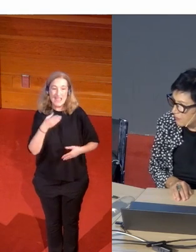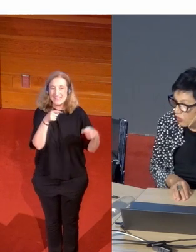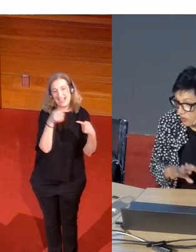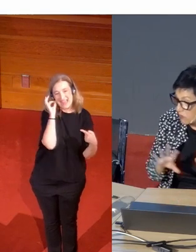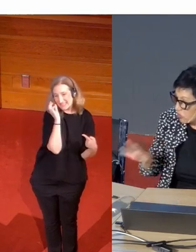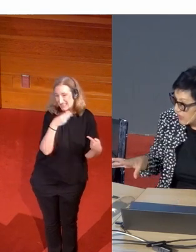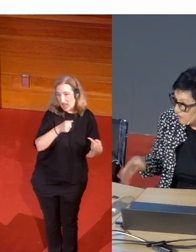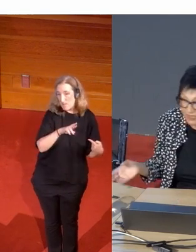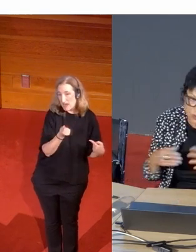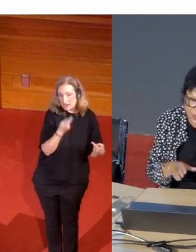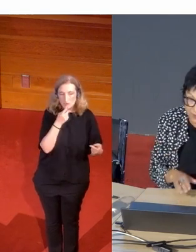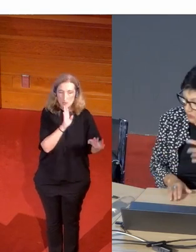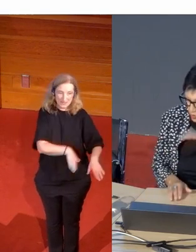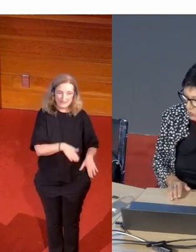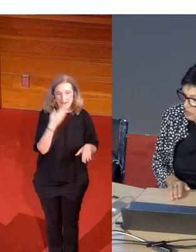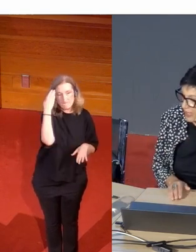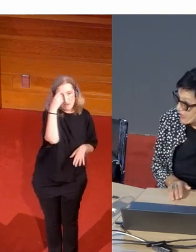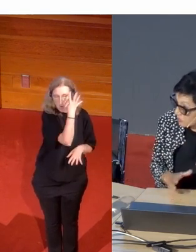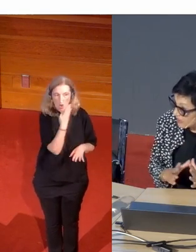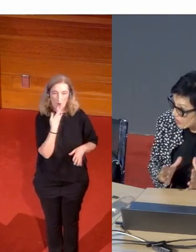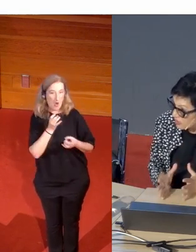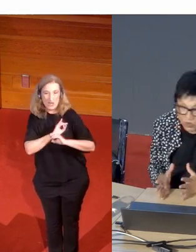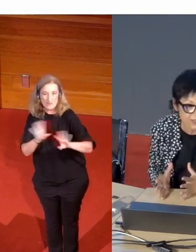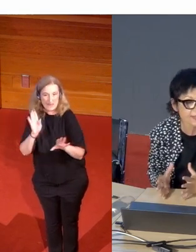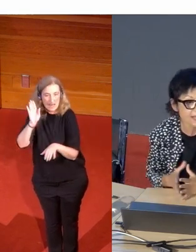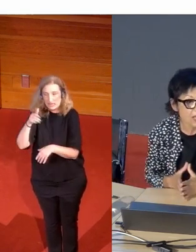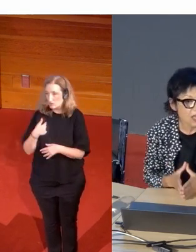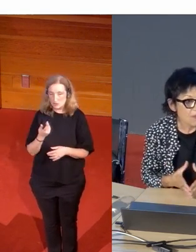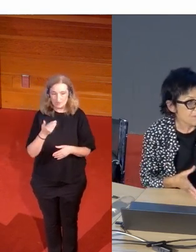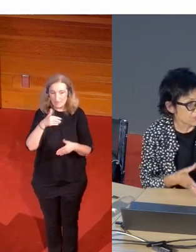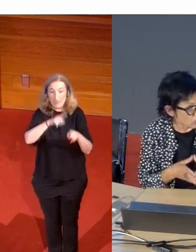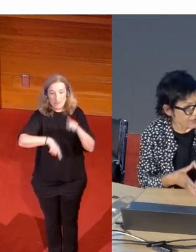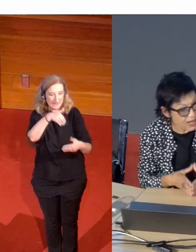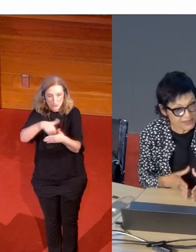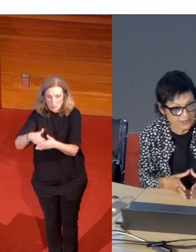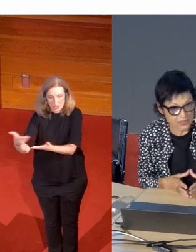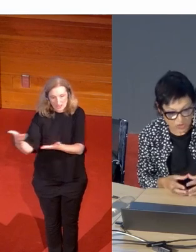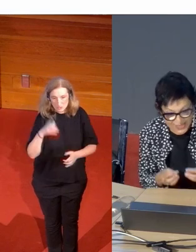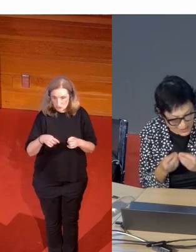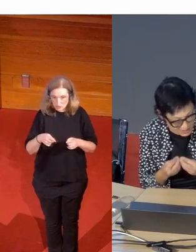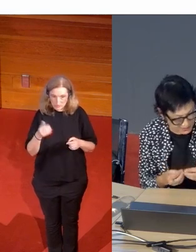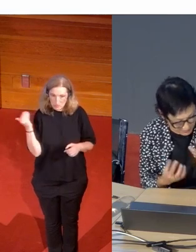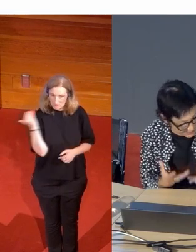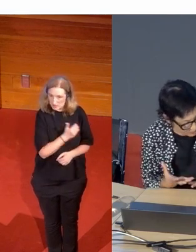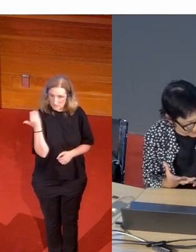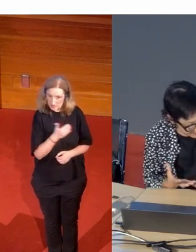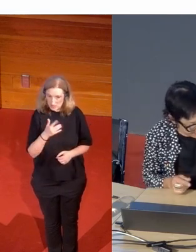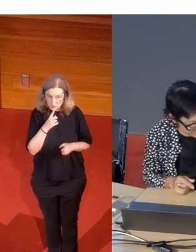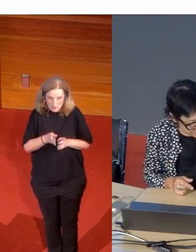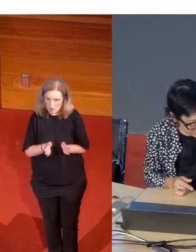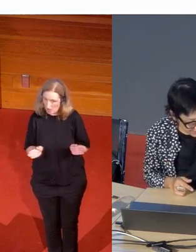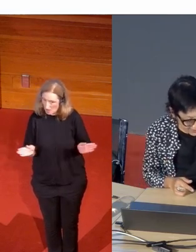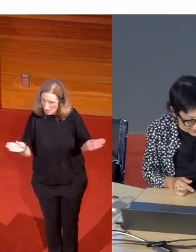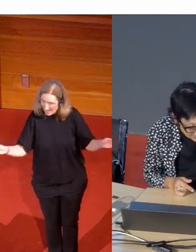margaret Tampoco porque como son trumpistas o al revis como son unos liberales que votan los demócratas pero realmente o sea Ese es el nivel de